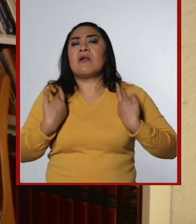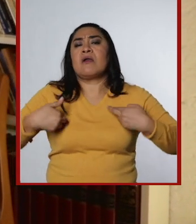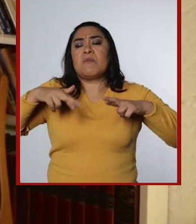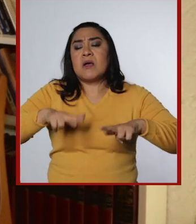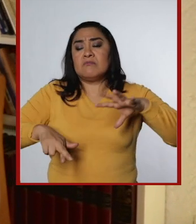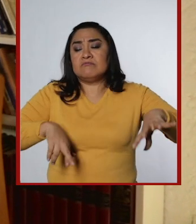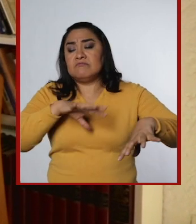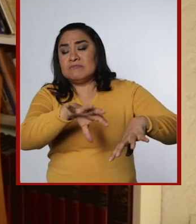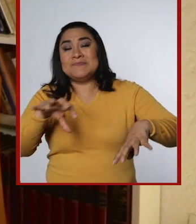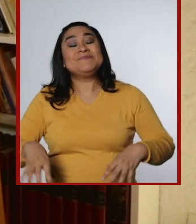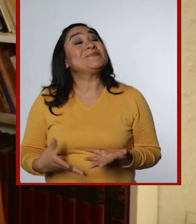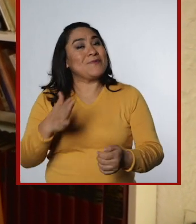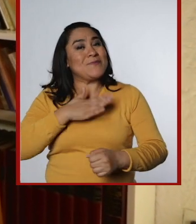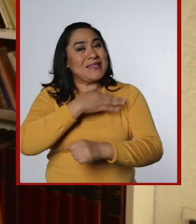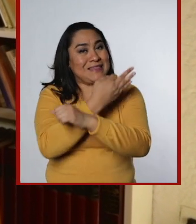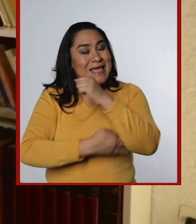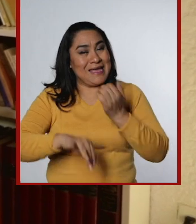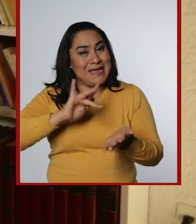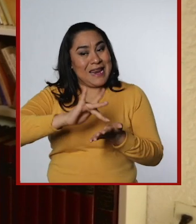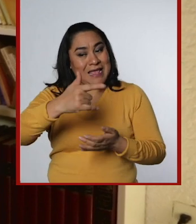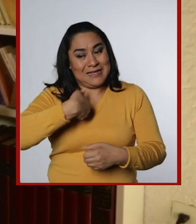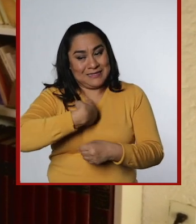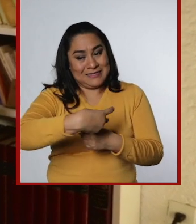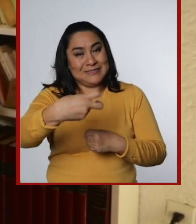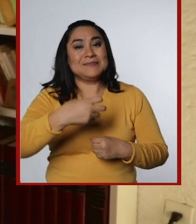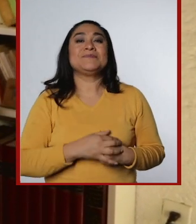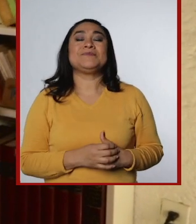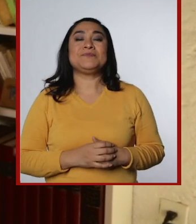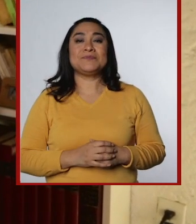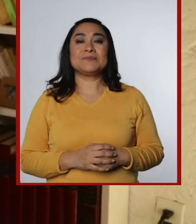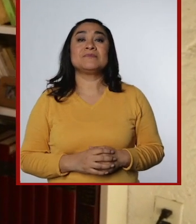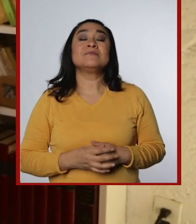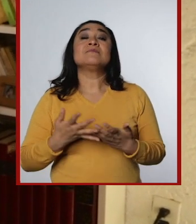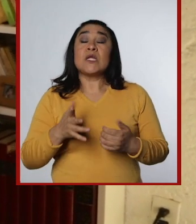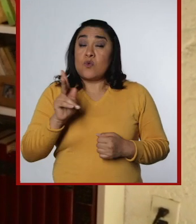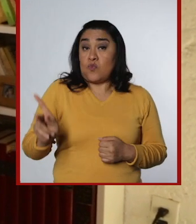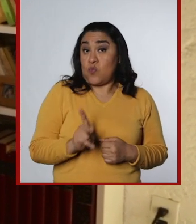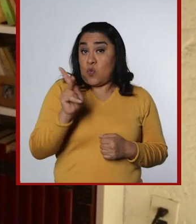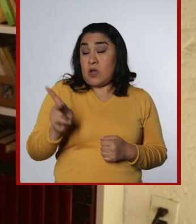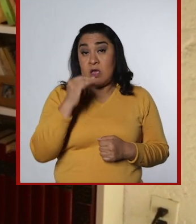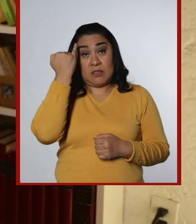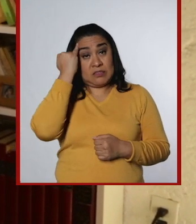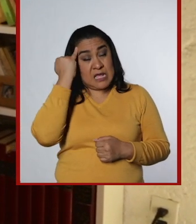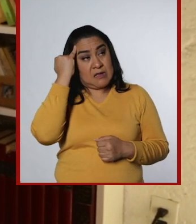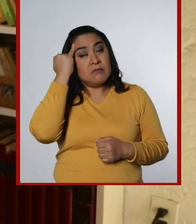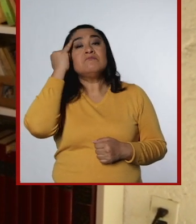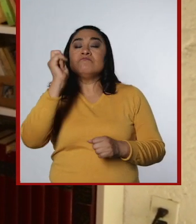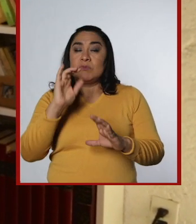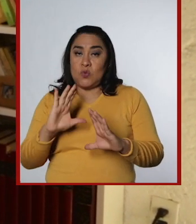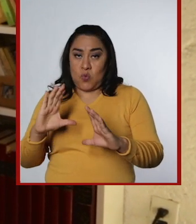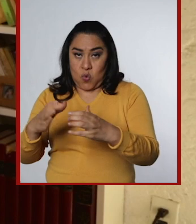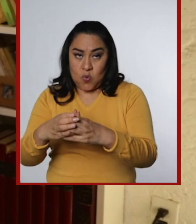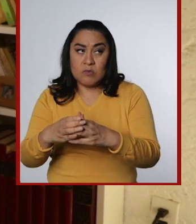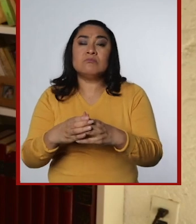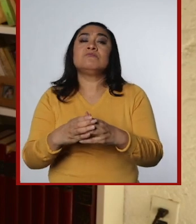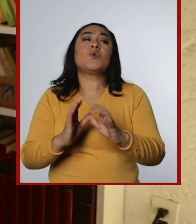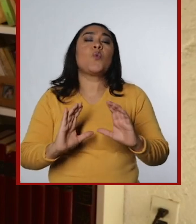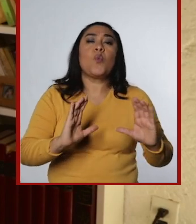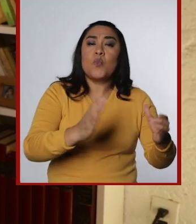locales? Bueno, primero buenas tardes, gracias por la invitación. Pues los pueblos indígenas somos colectivos,